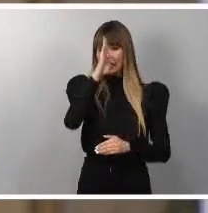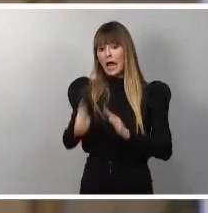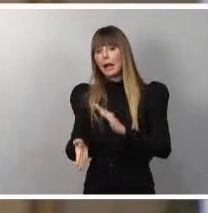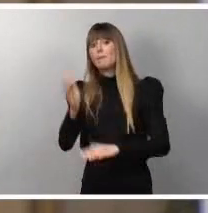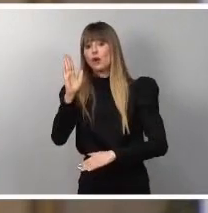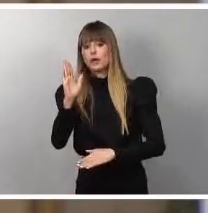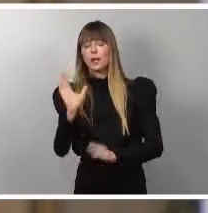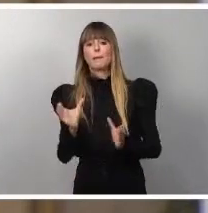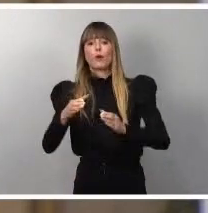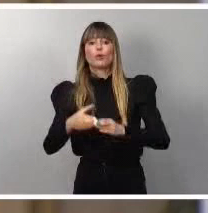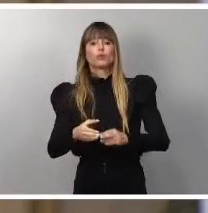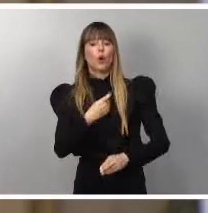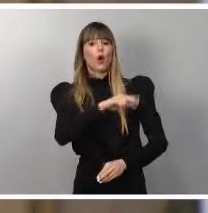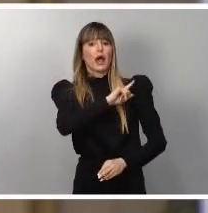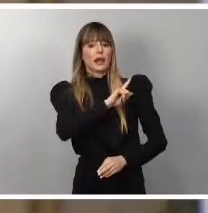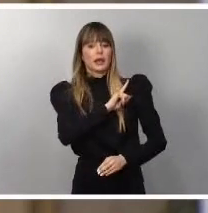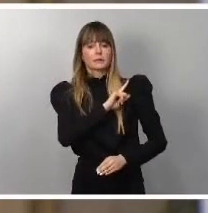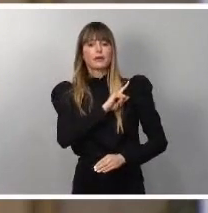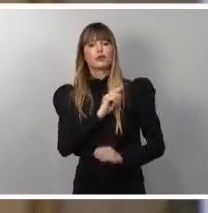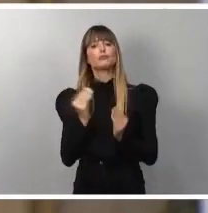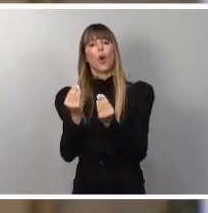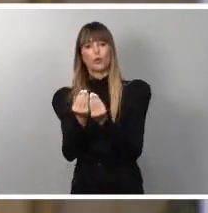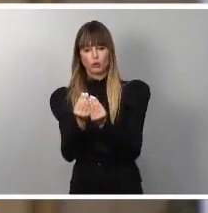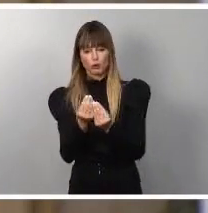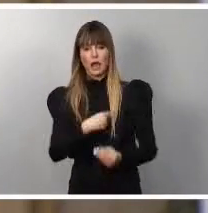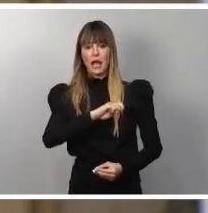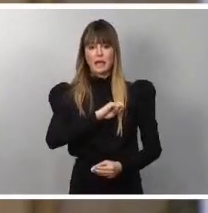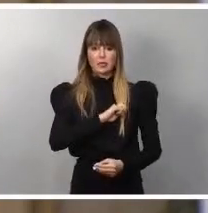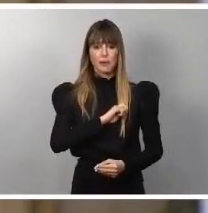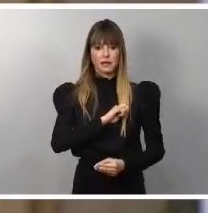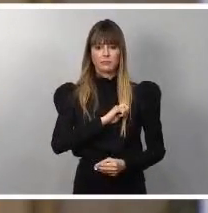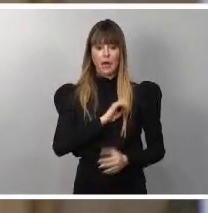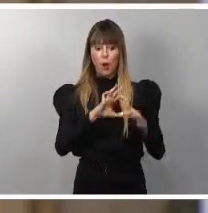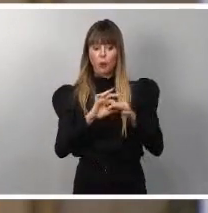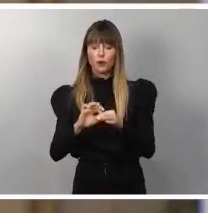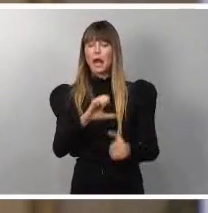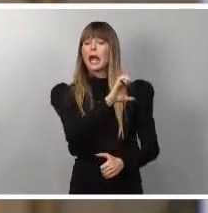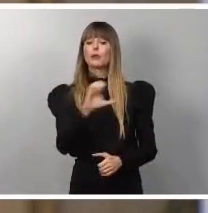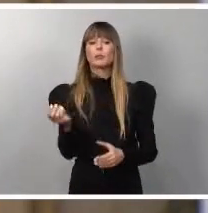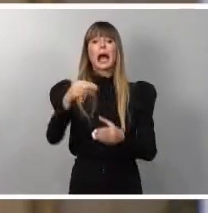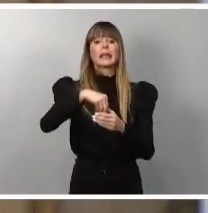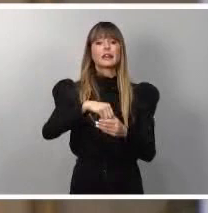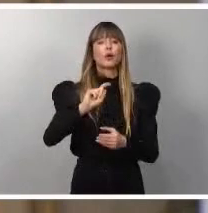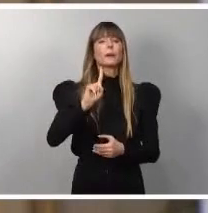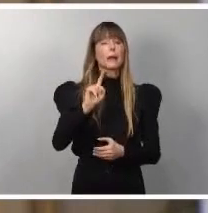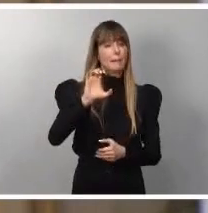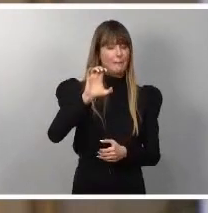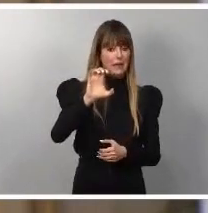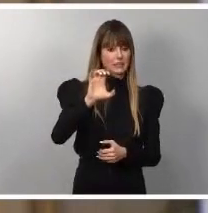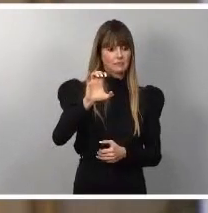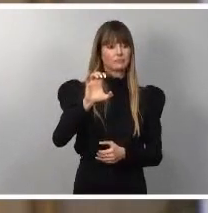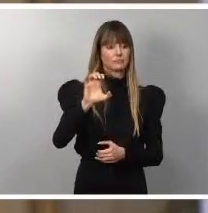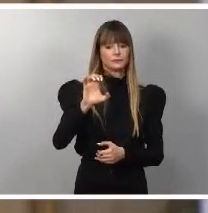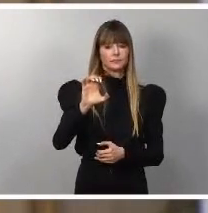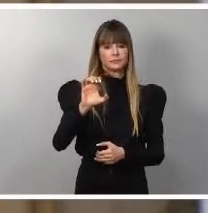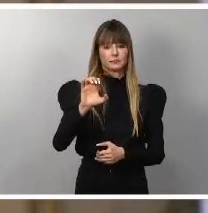tropas españolas desplegadas en Irak. España es, dentro de la Unión Europea, el primer país que participa en